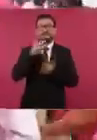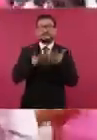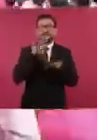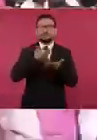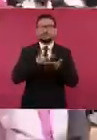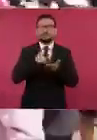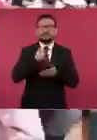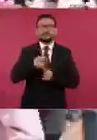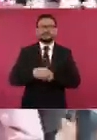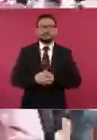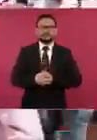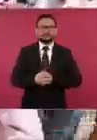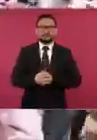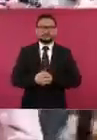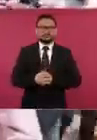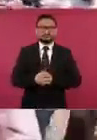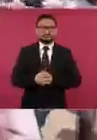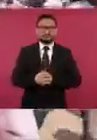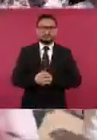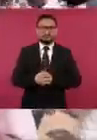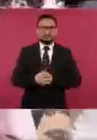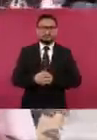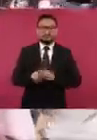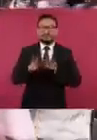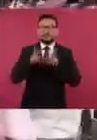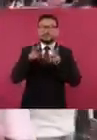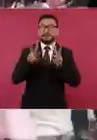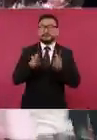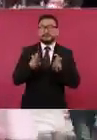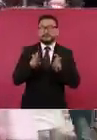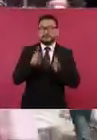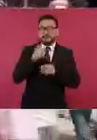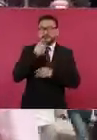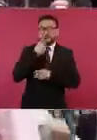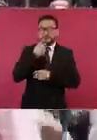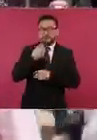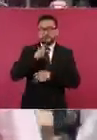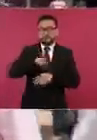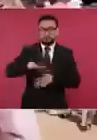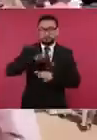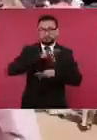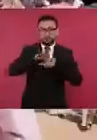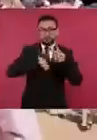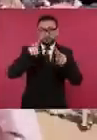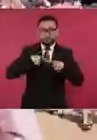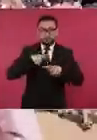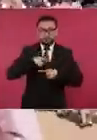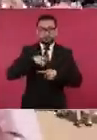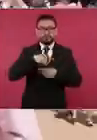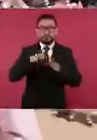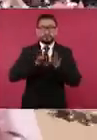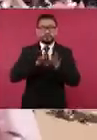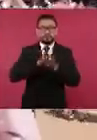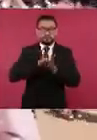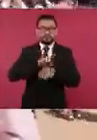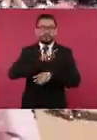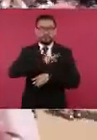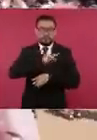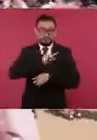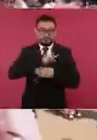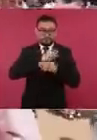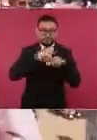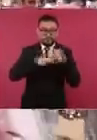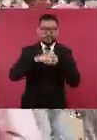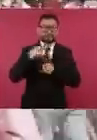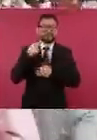puede decir? Va en relación a que todos los arrendamientos, a través de una notaría, sí, se les va a